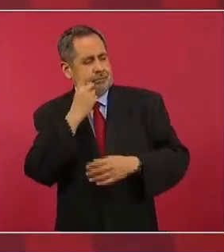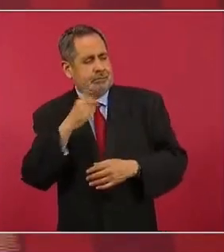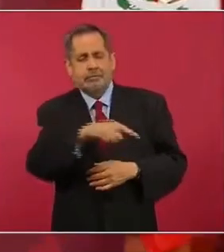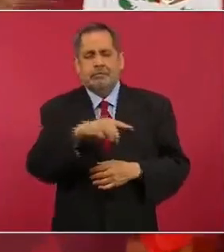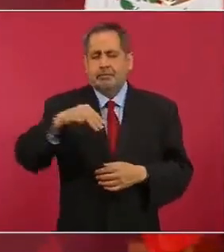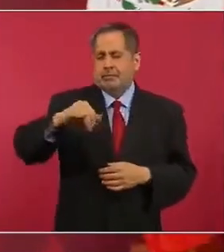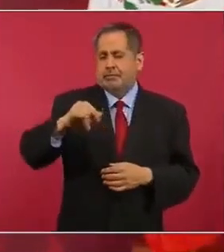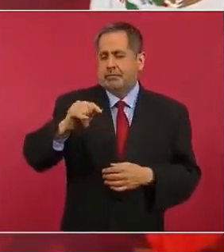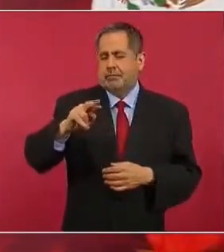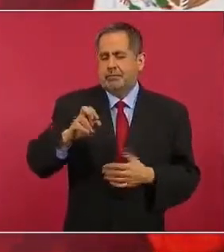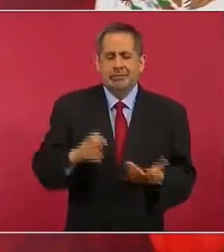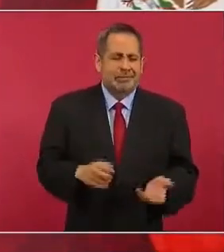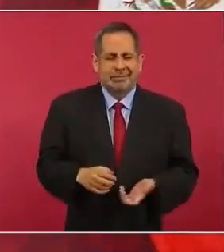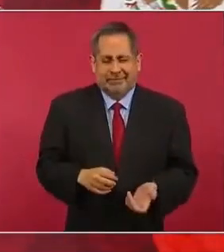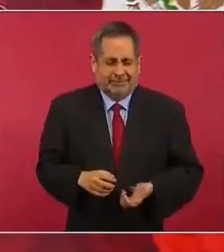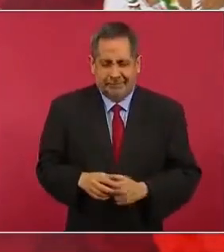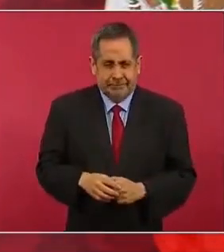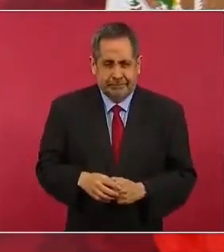porque